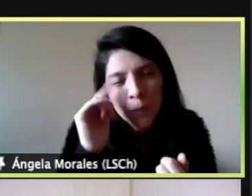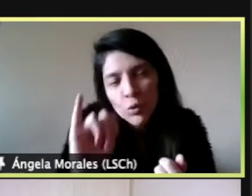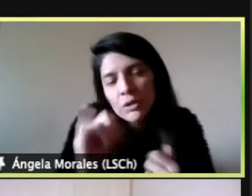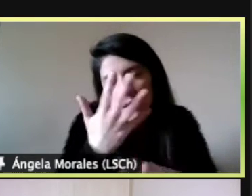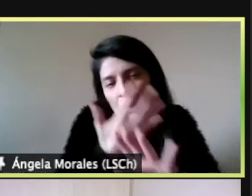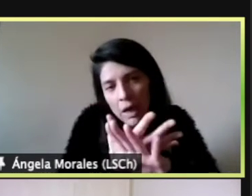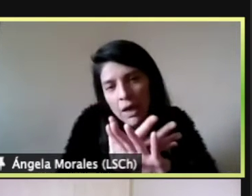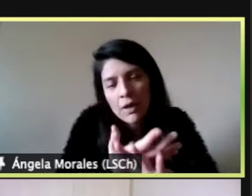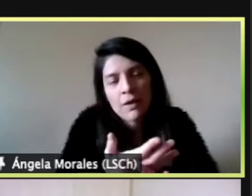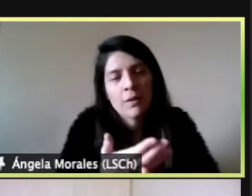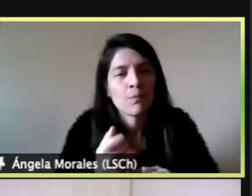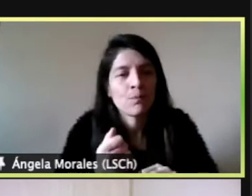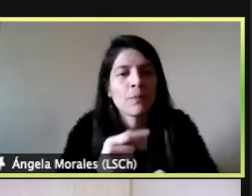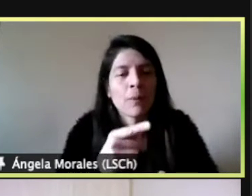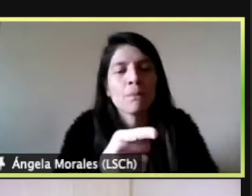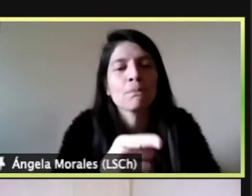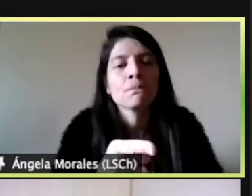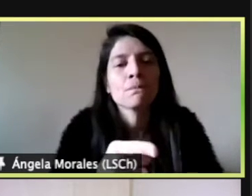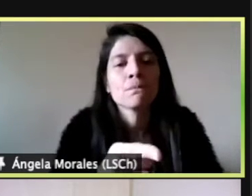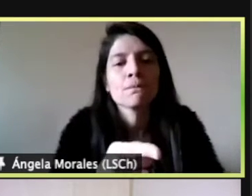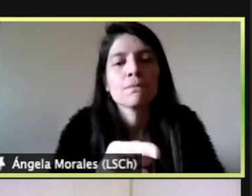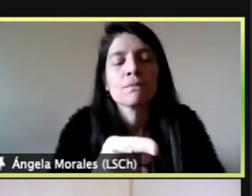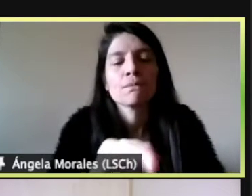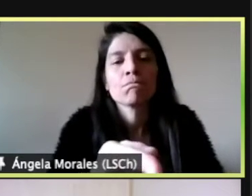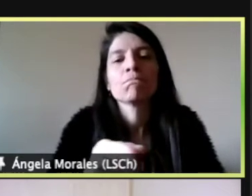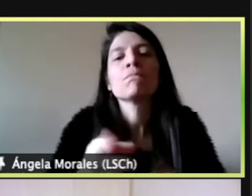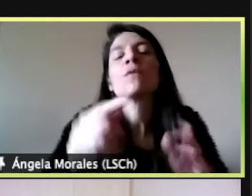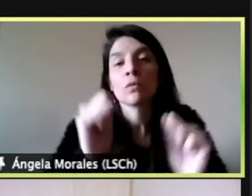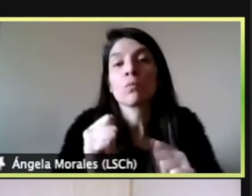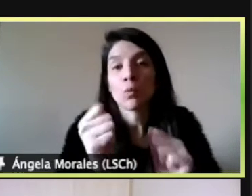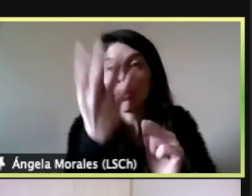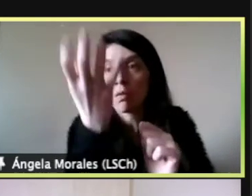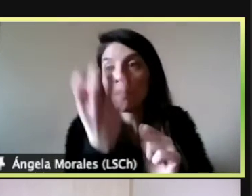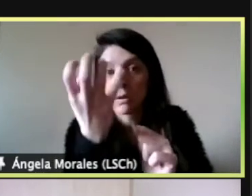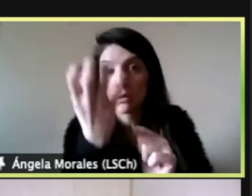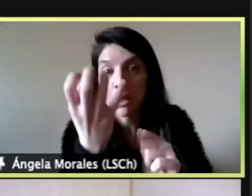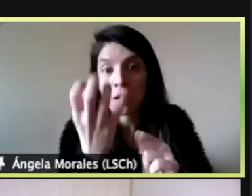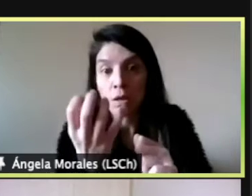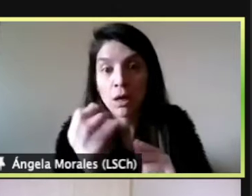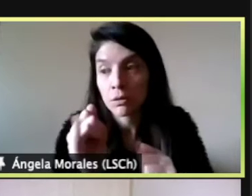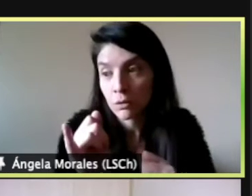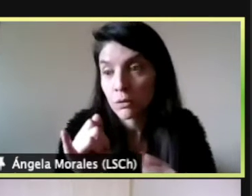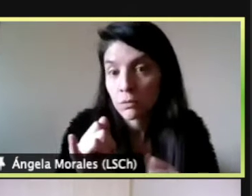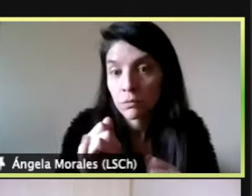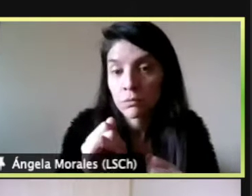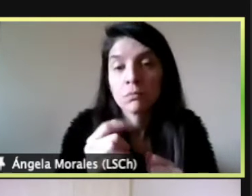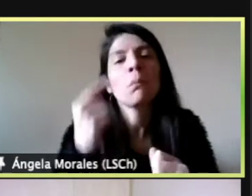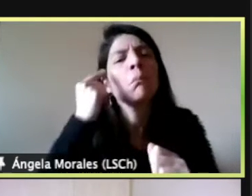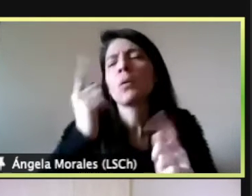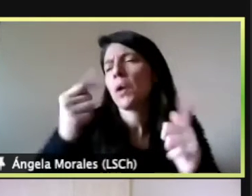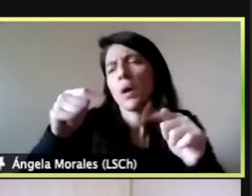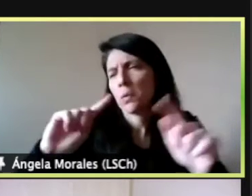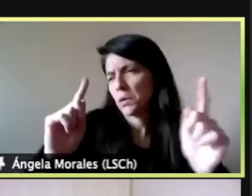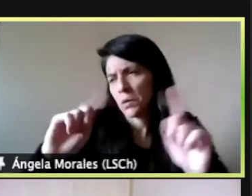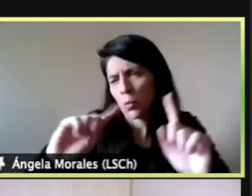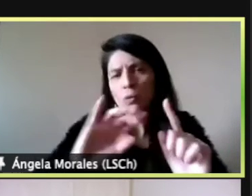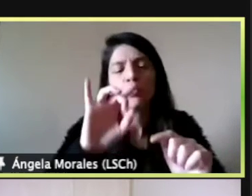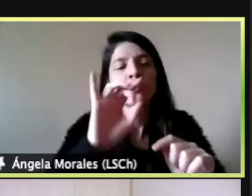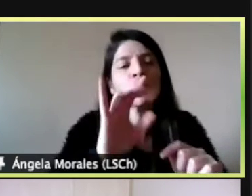los puede descargar. Yo por ahora les voy a evitar esa parte, así que voy a ir directamente con el archivo que yo pude